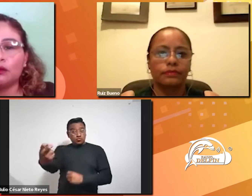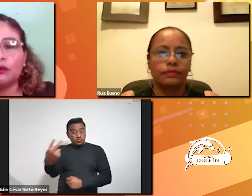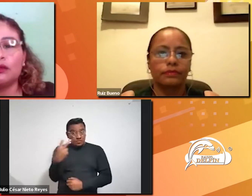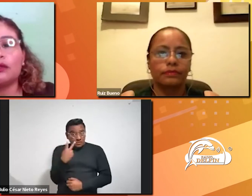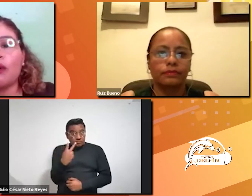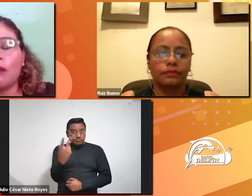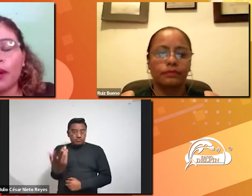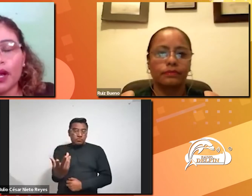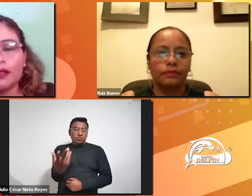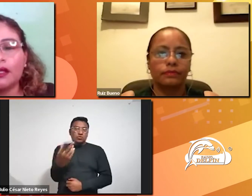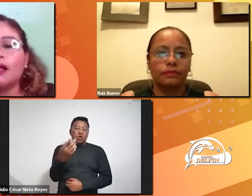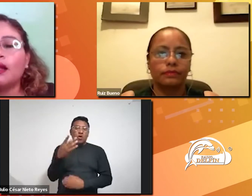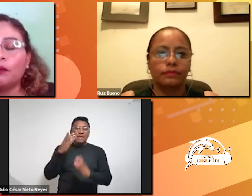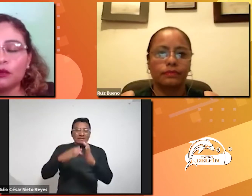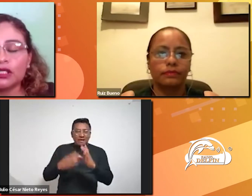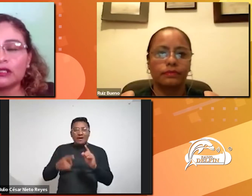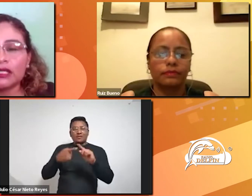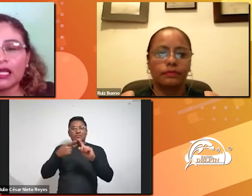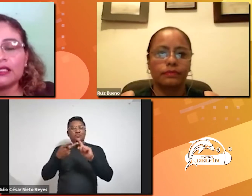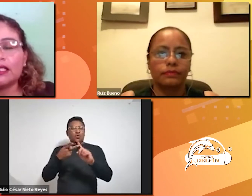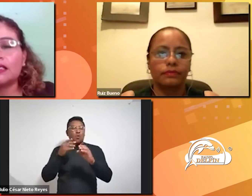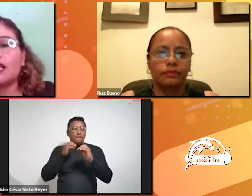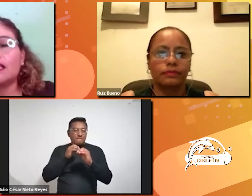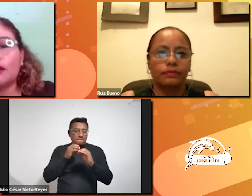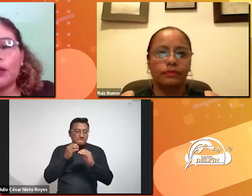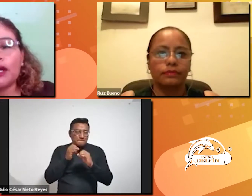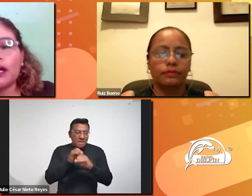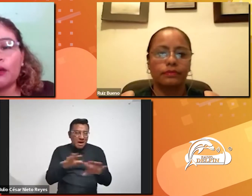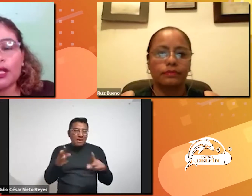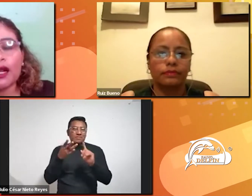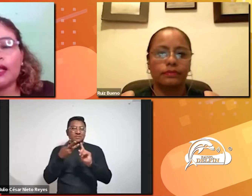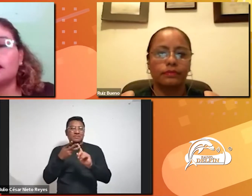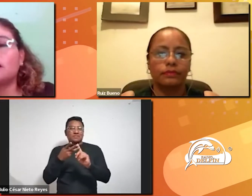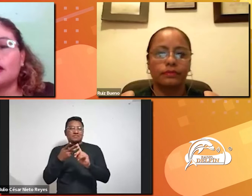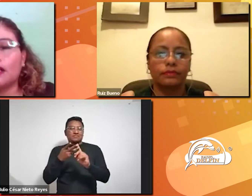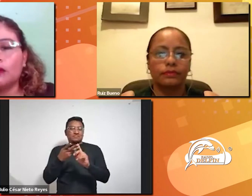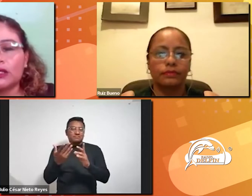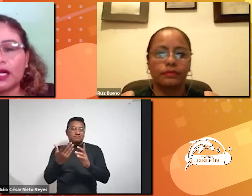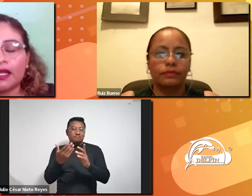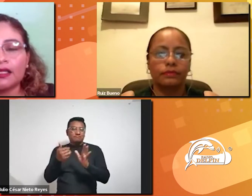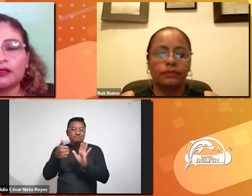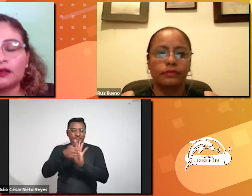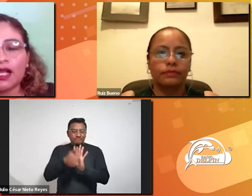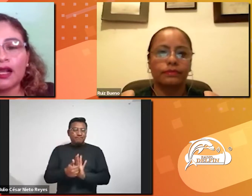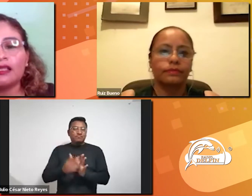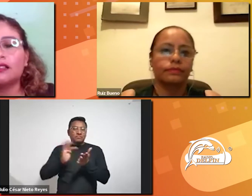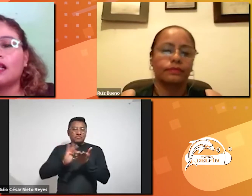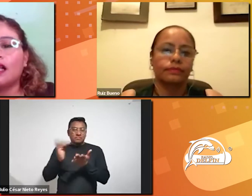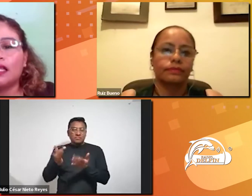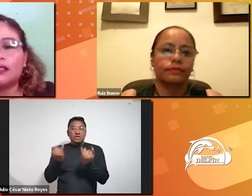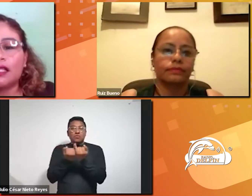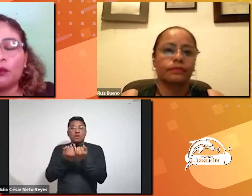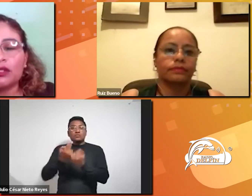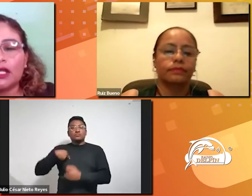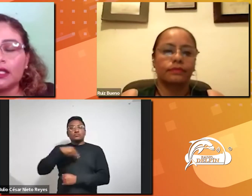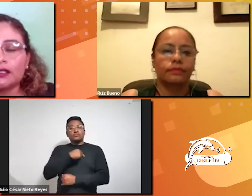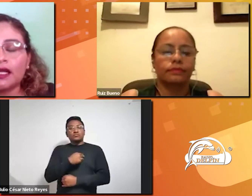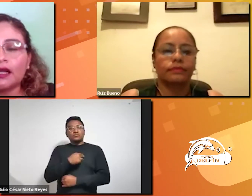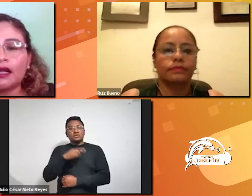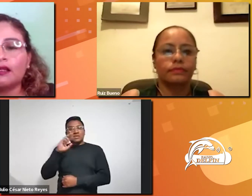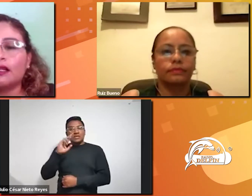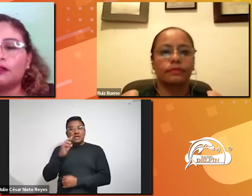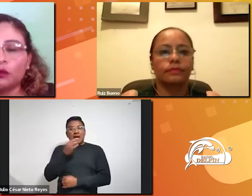sus saludos, comparte, muchas gracias. También recordarles nuestras redes sociales, estamos